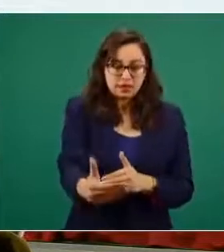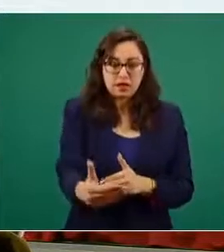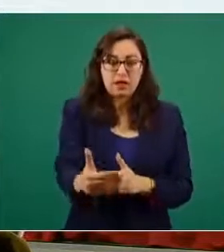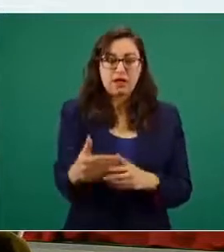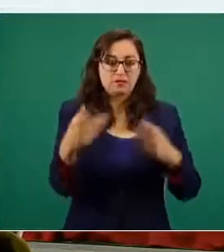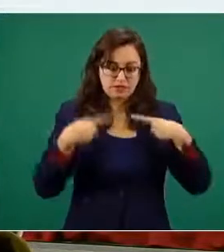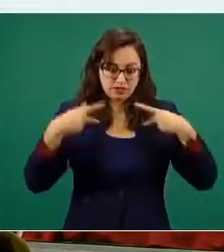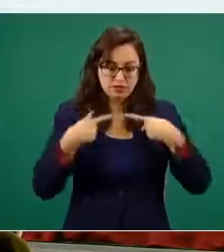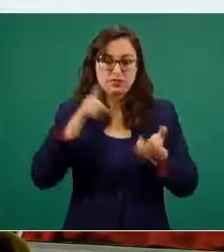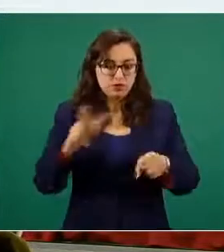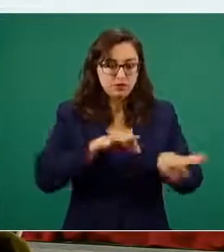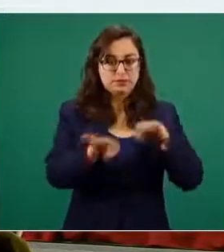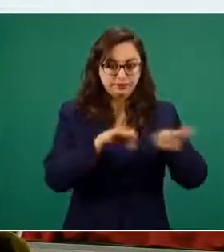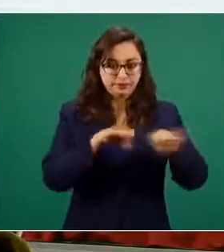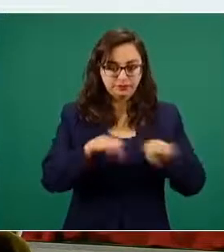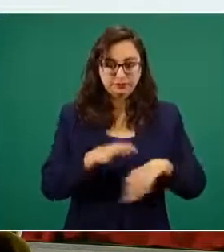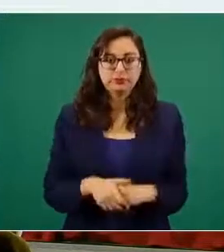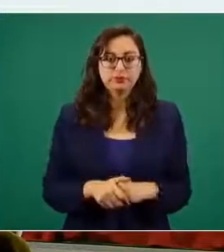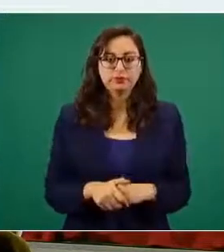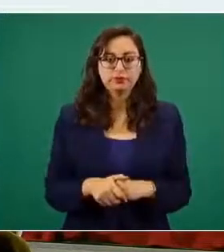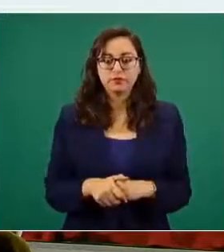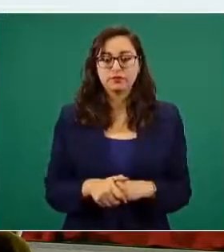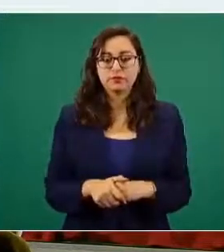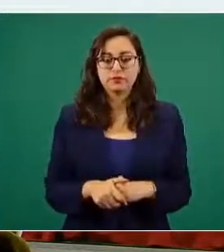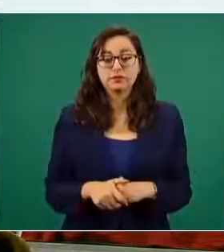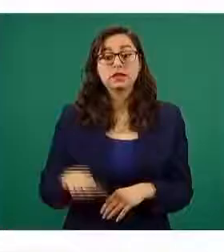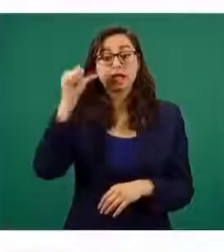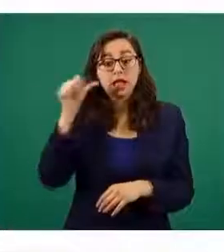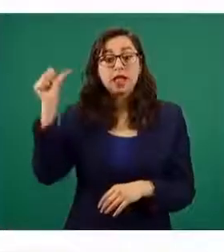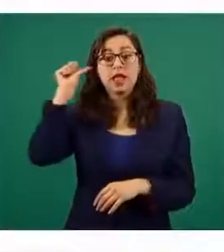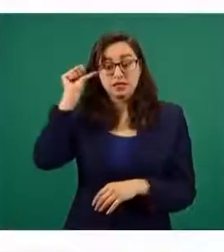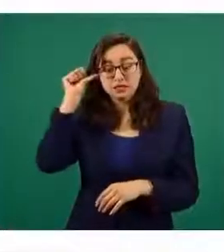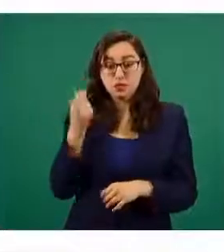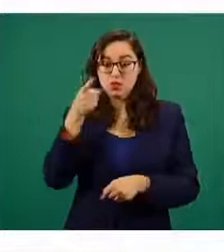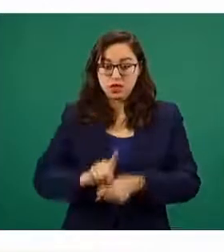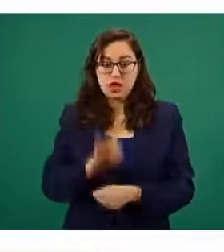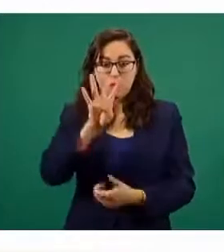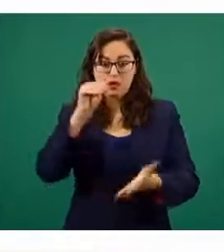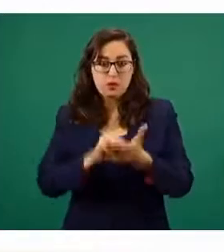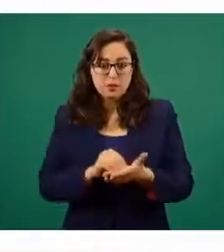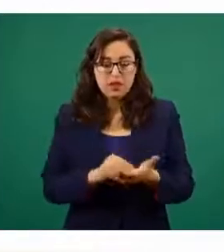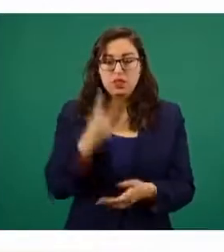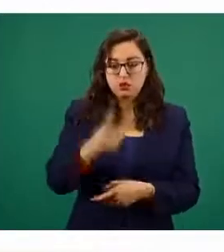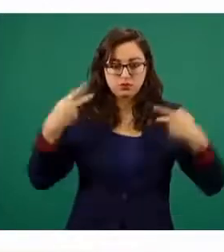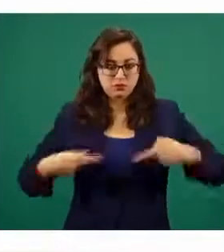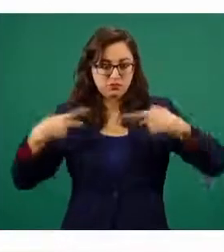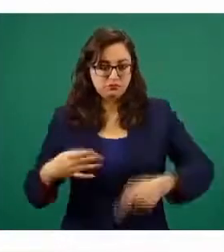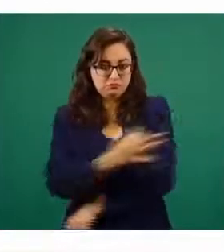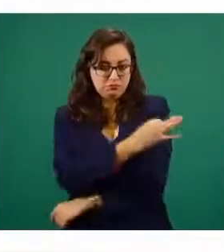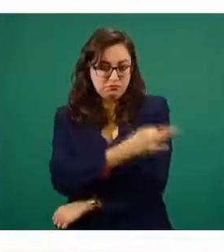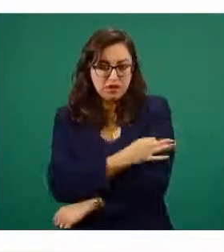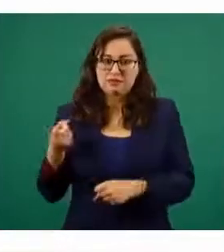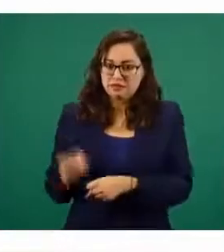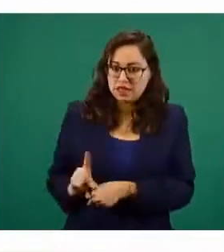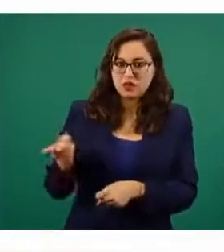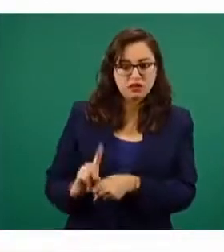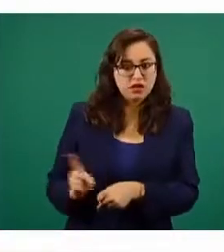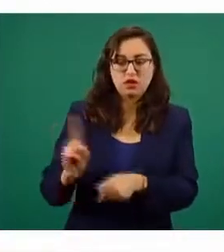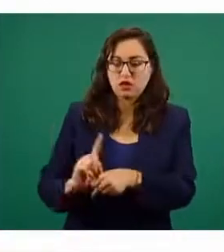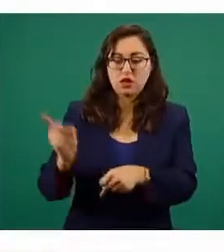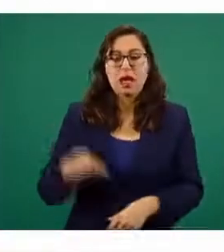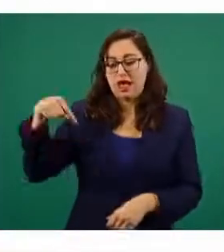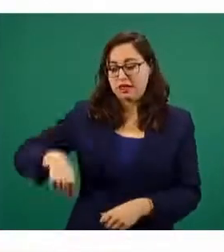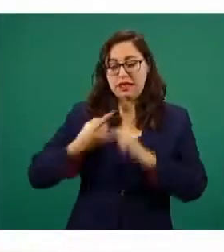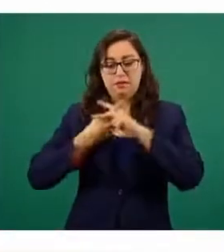está vacunando al personal de salud. Veamos primero los números generales. Ayer se vacunaron 4,002 personas, y lo estamos aquí graficando día por día. La vacunación contra COVID en